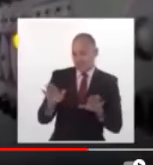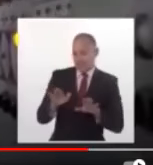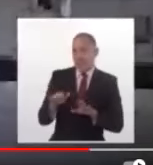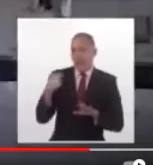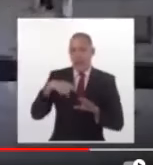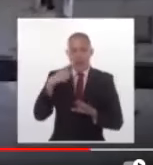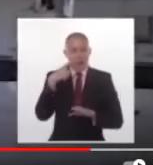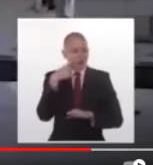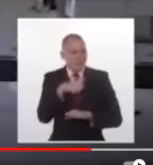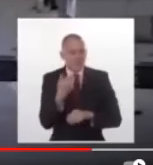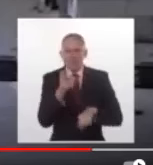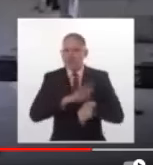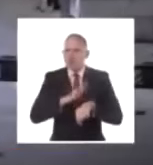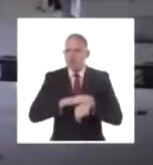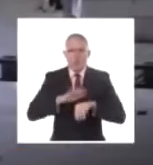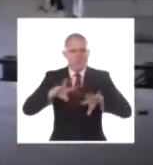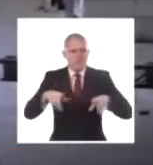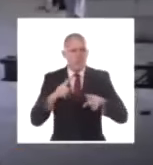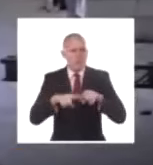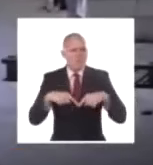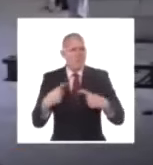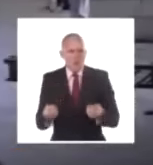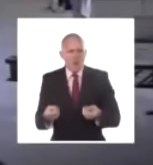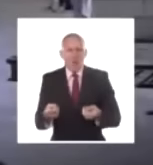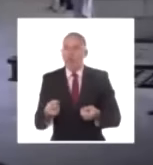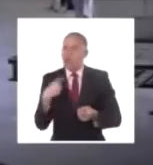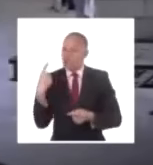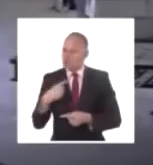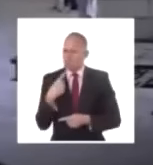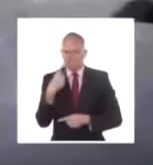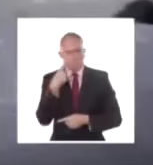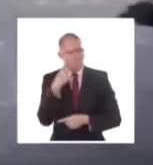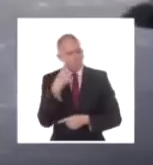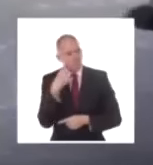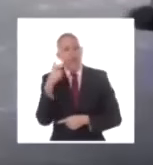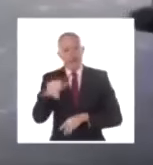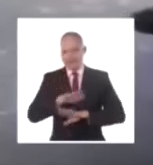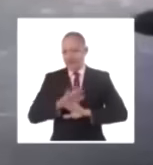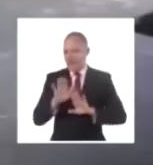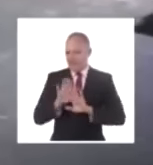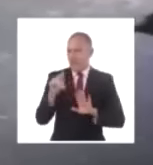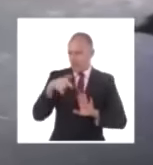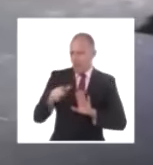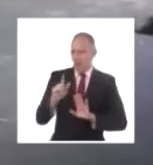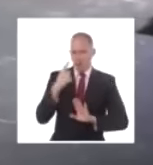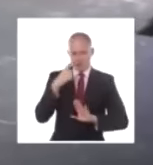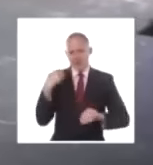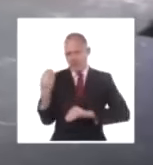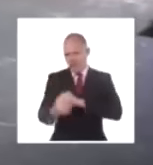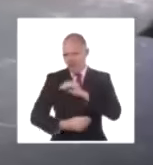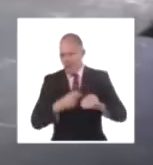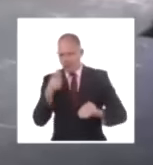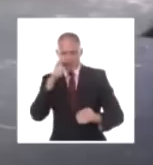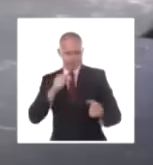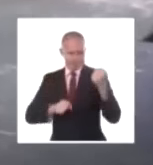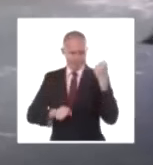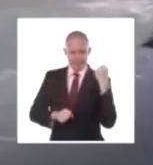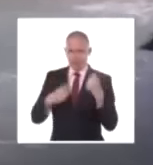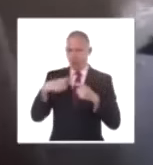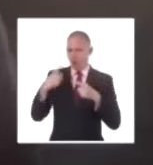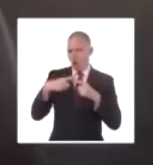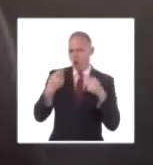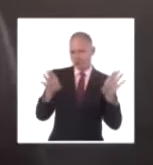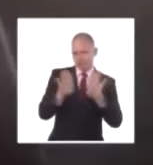y condiciones, este equipo de prensa corroboró que ya se aprecia un cambio en el régimen especial de seguridad, protección y